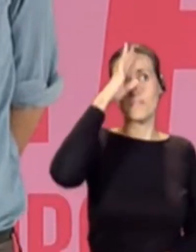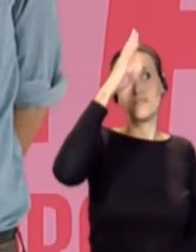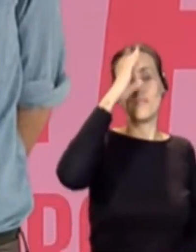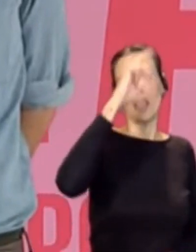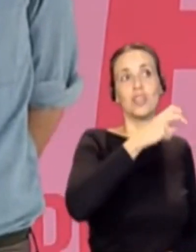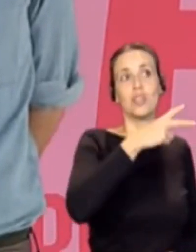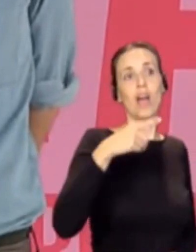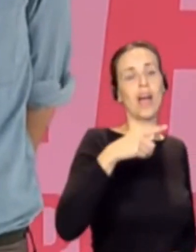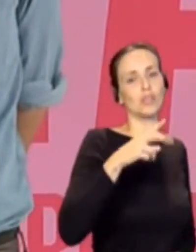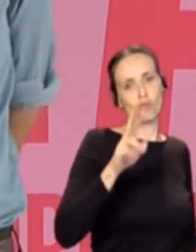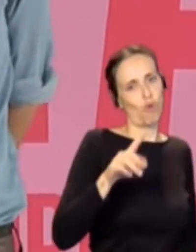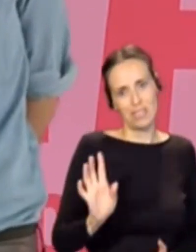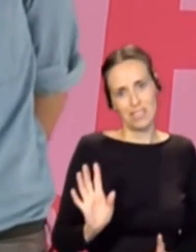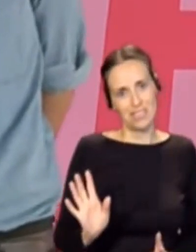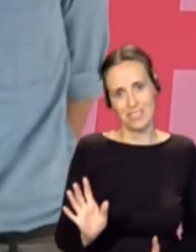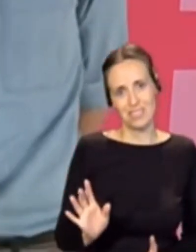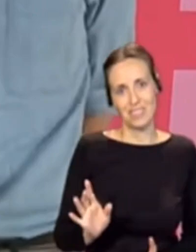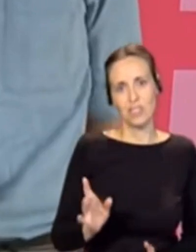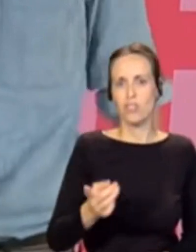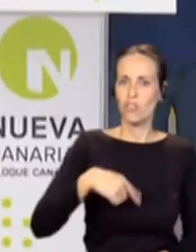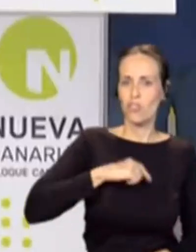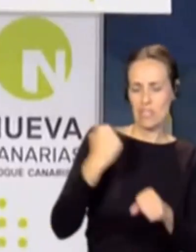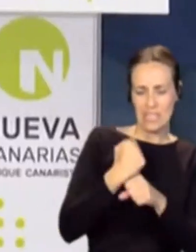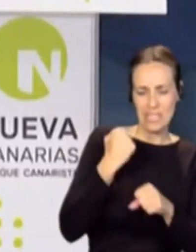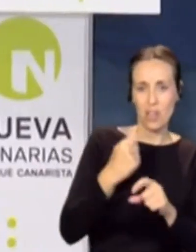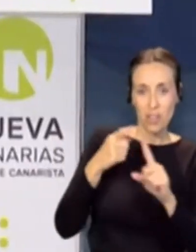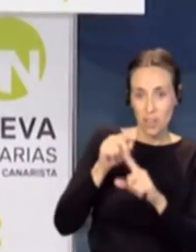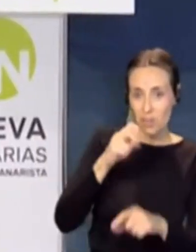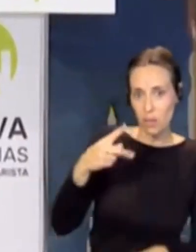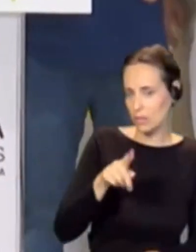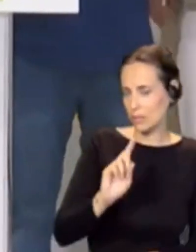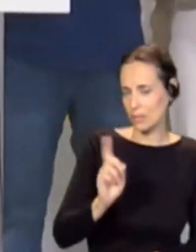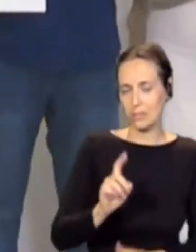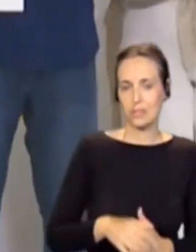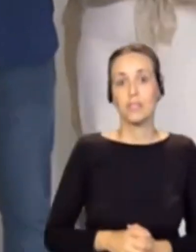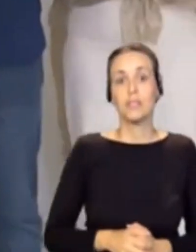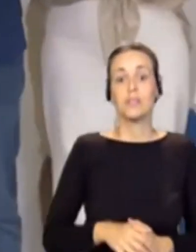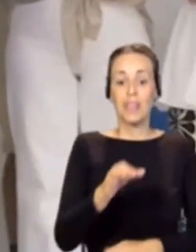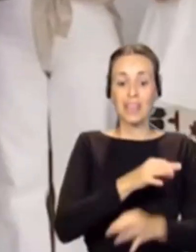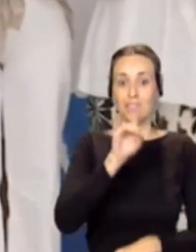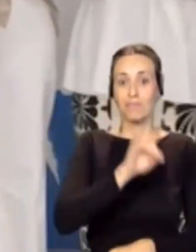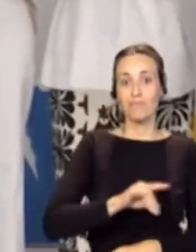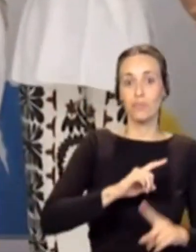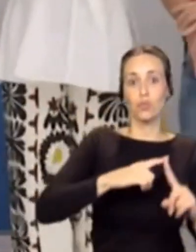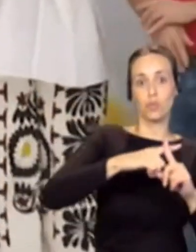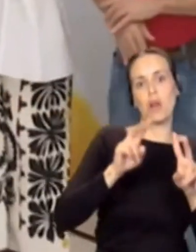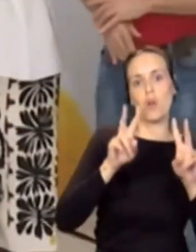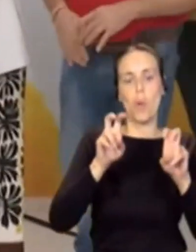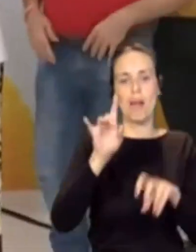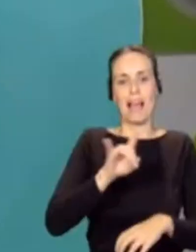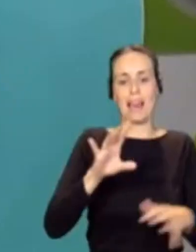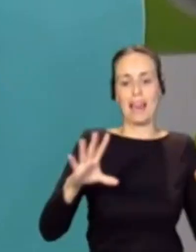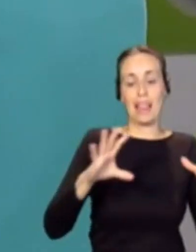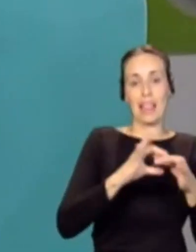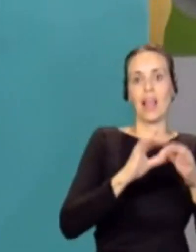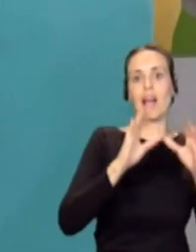no son los resultados por los que hemos trabajado. En el archipiélago, la alianza Sumar Nueva Canarias ha dejado a la formación nacionalista con